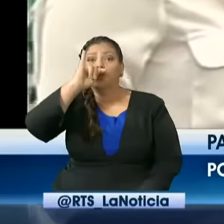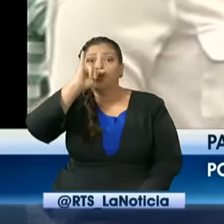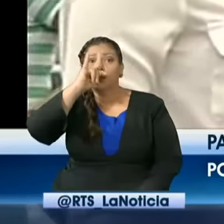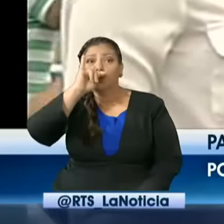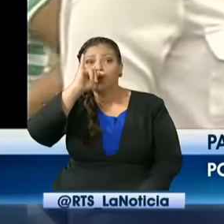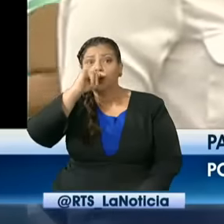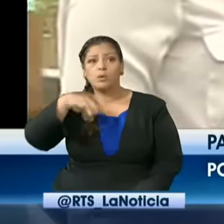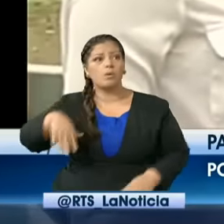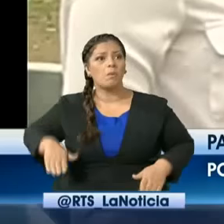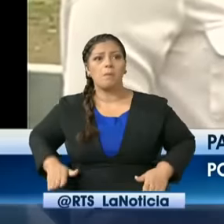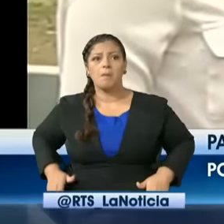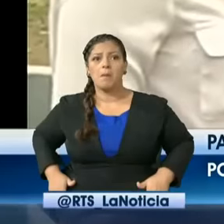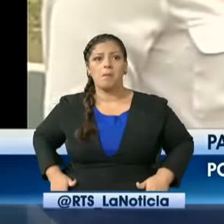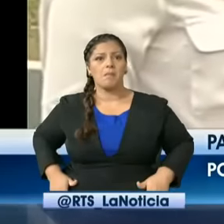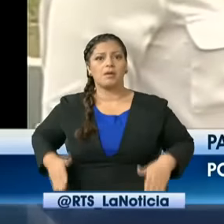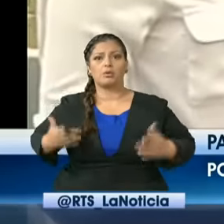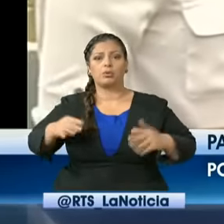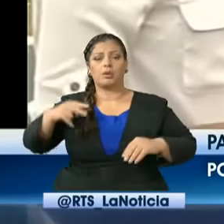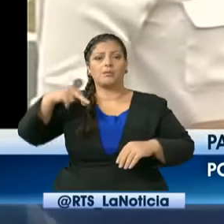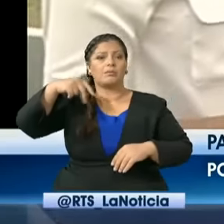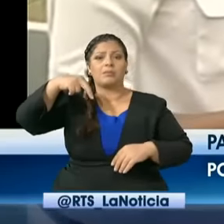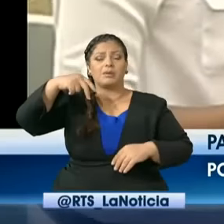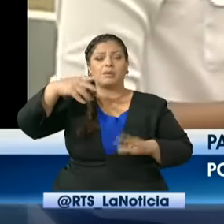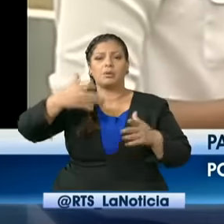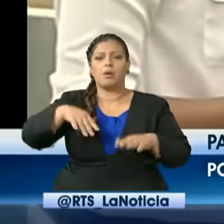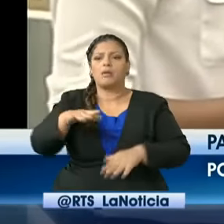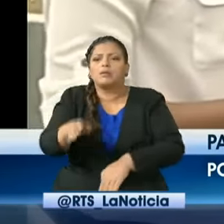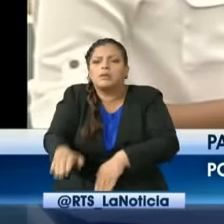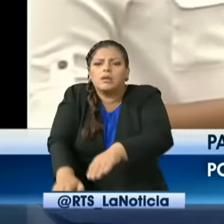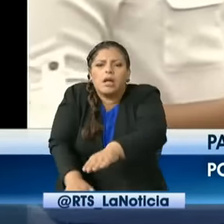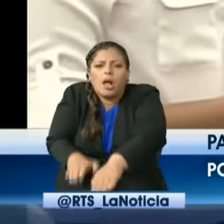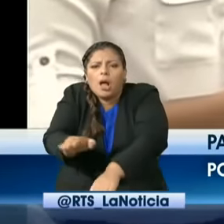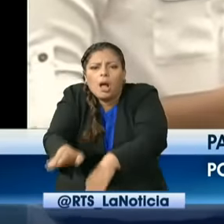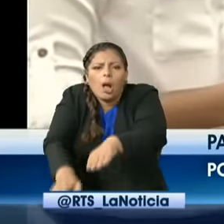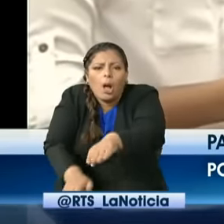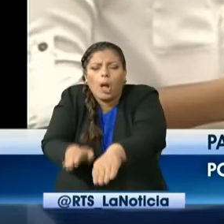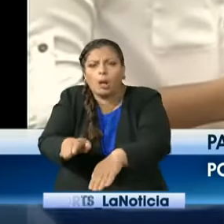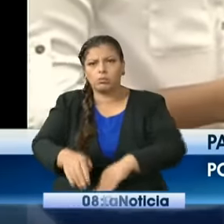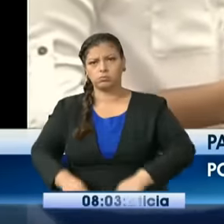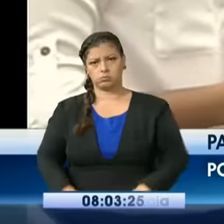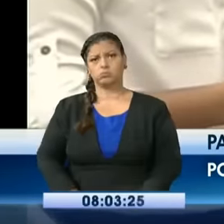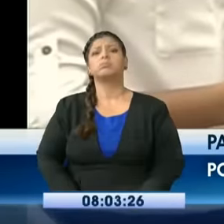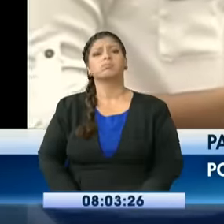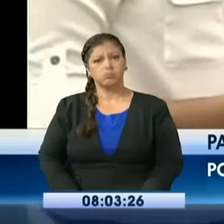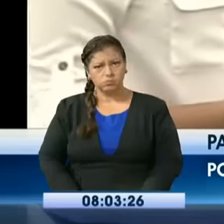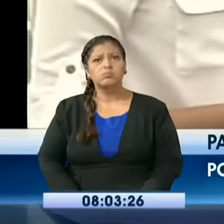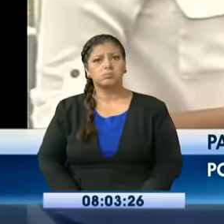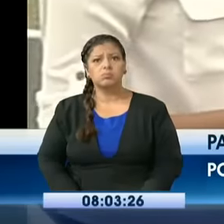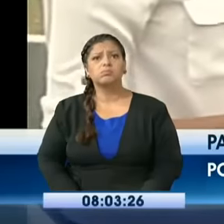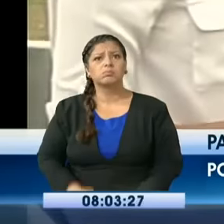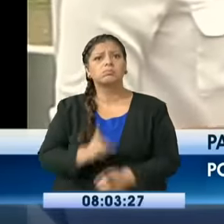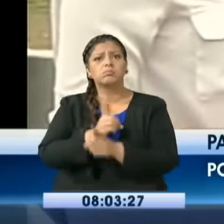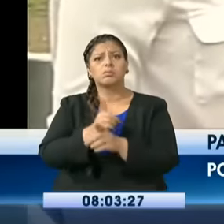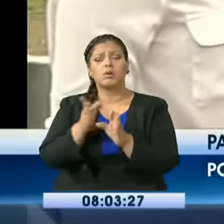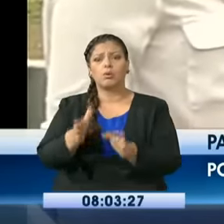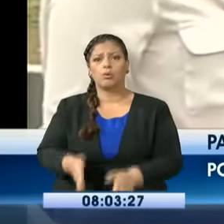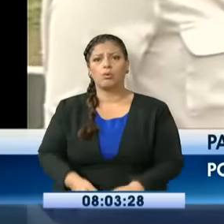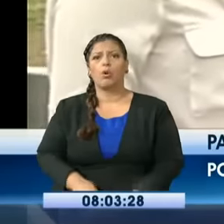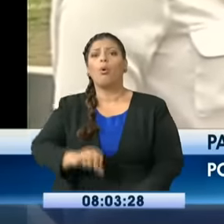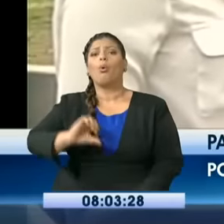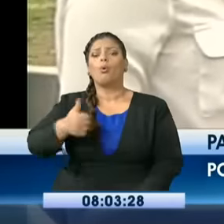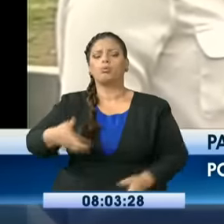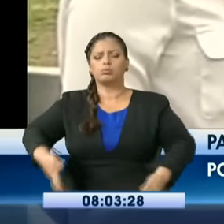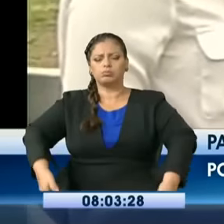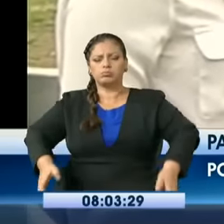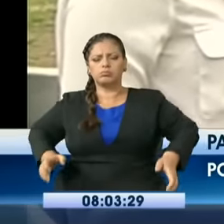de ruedas y otro niño que anda con un andador. E incluso en la compañera, que también se estaba manifestando en su inquietud, el uno de